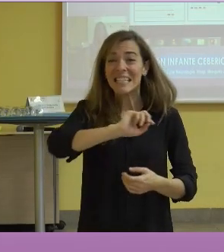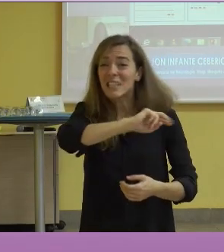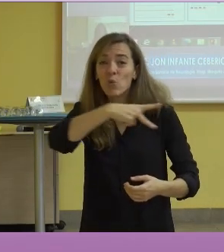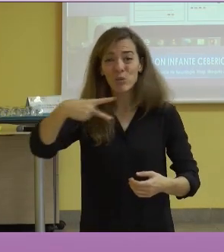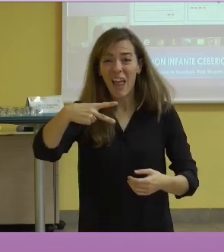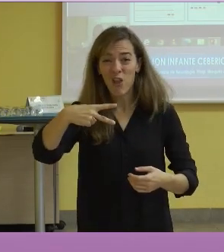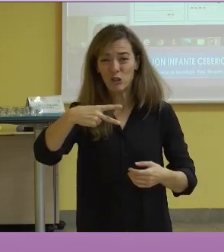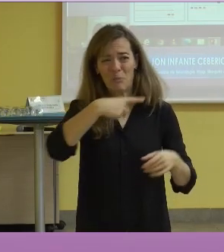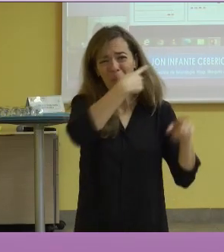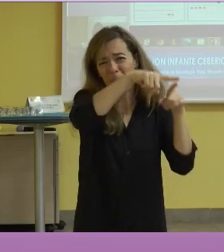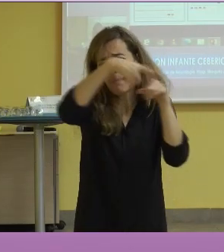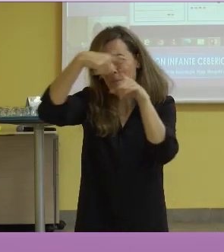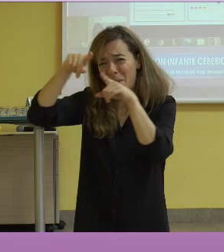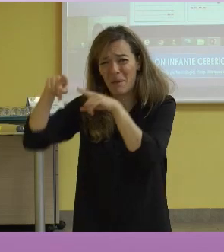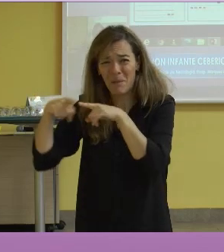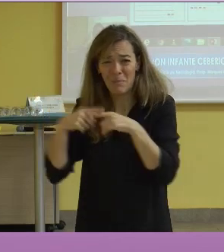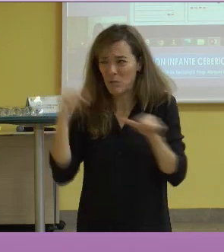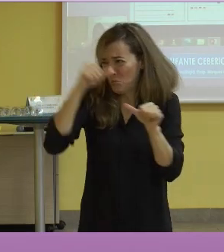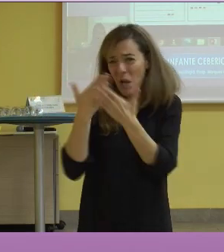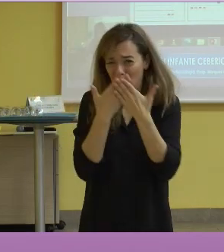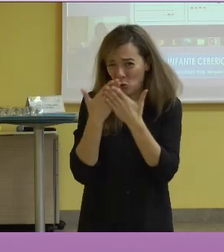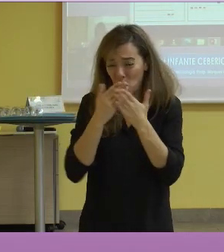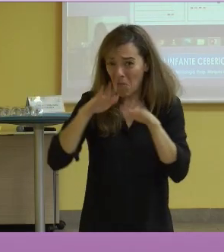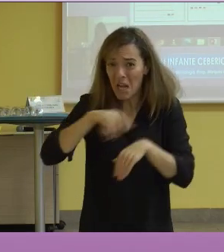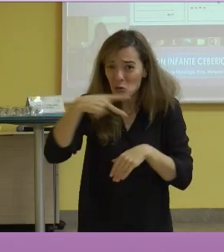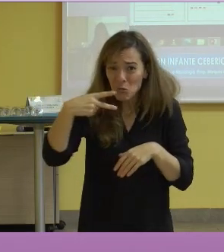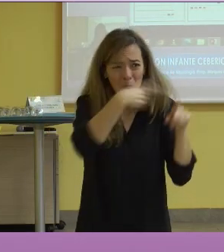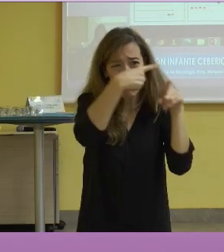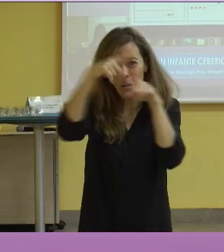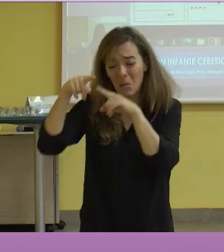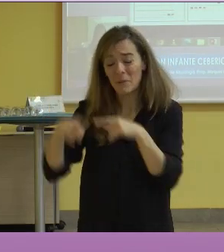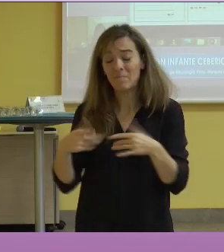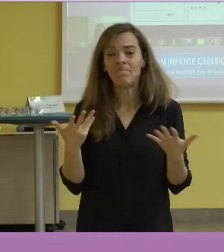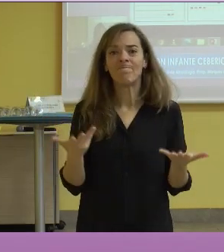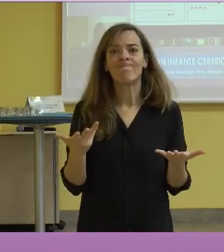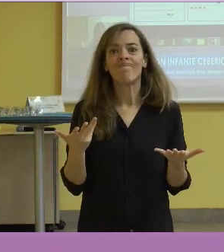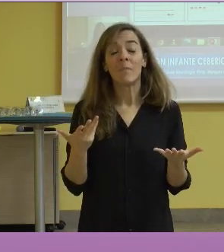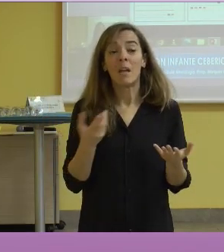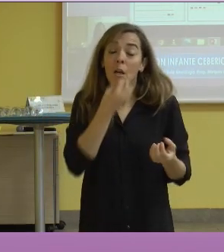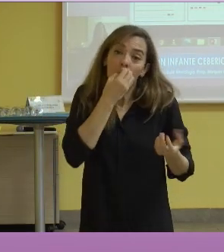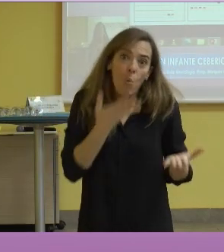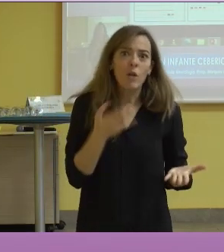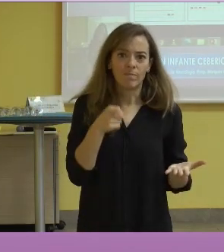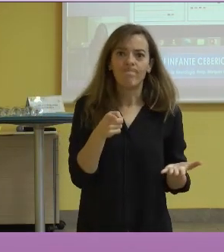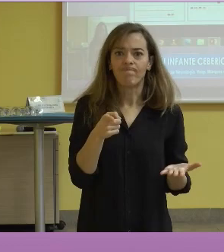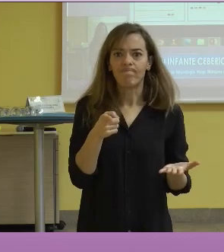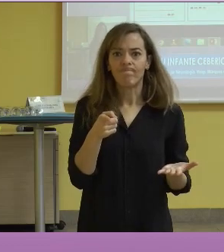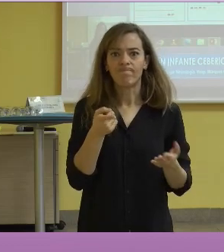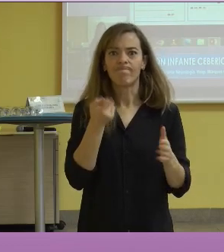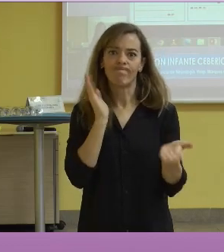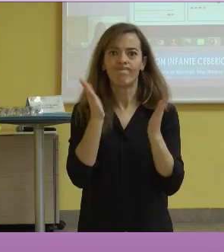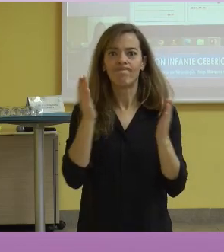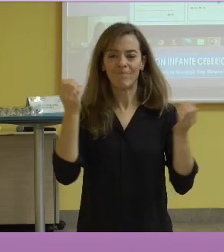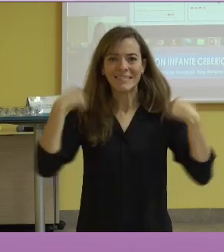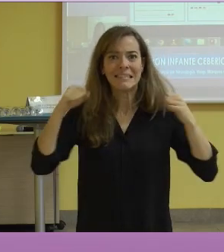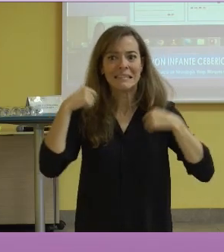todos los estudios que se hacen, ¿no? Entonces, pero bueno, es un pilar muy importante en